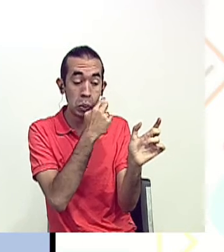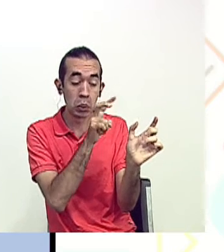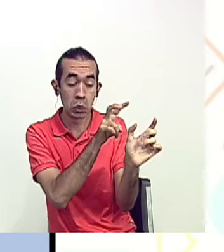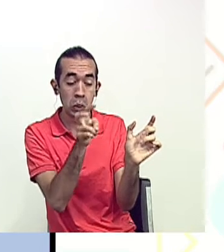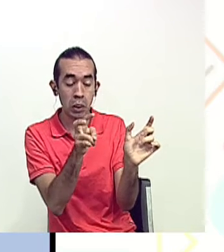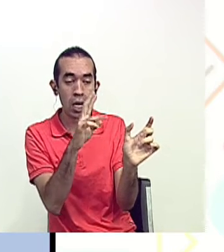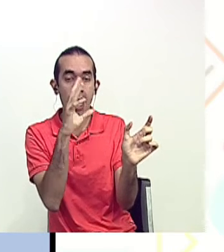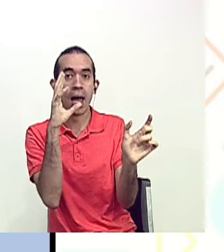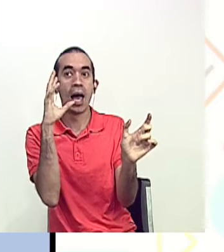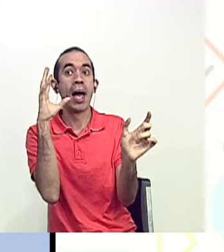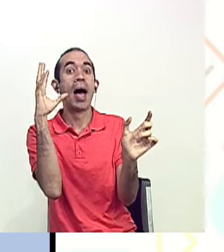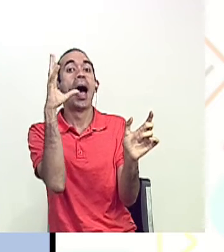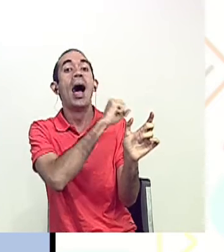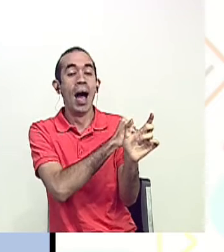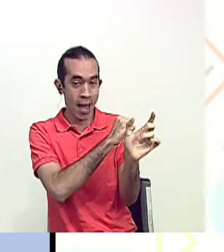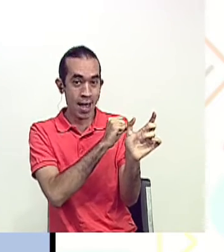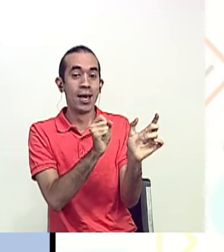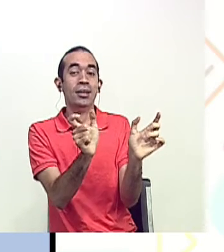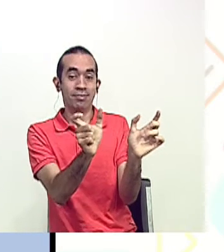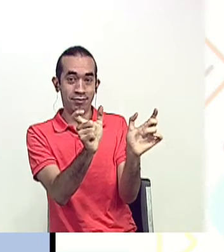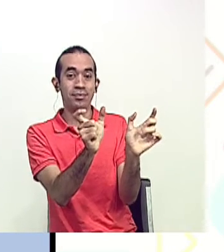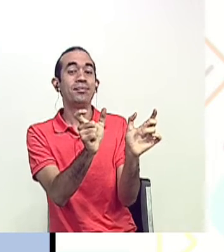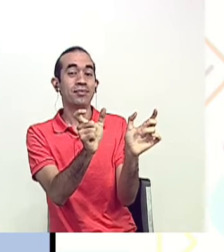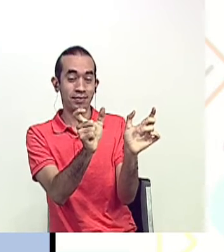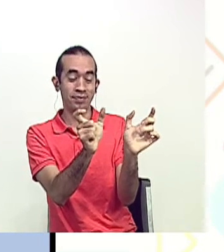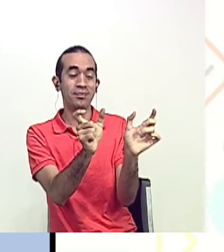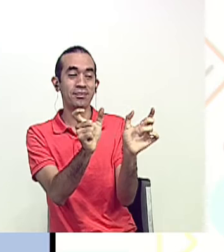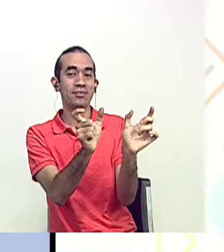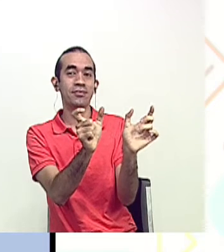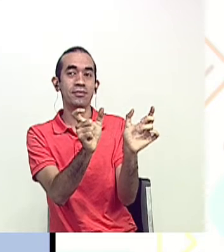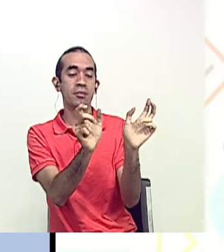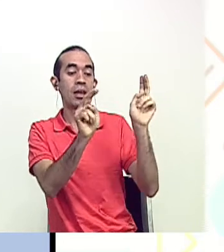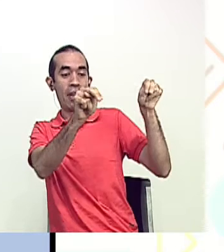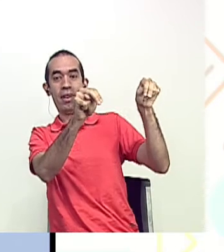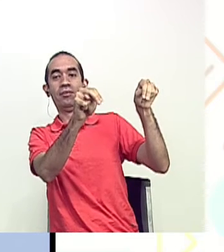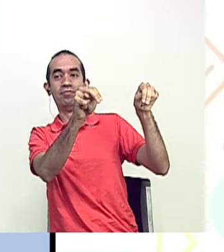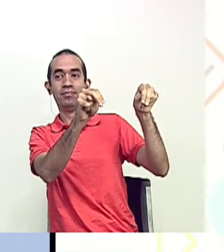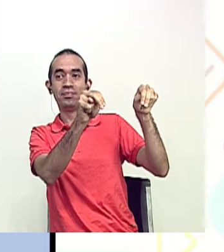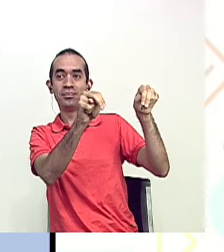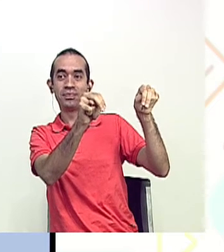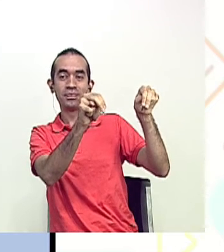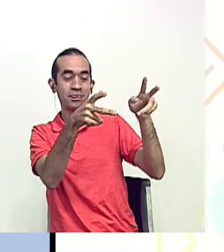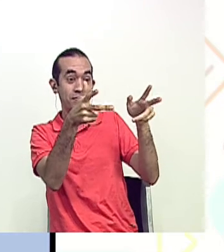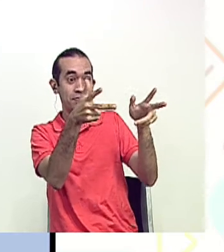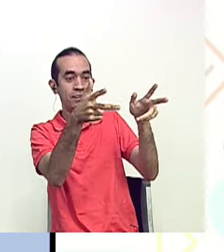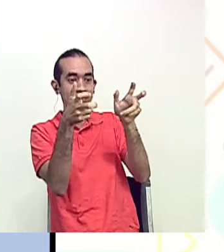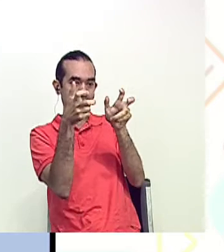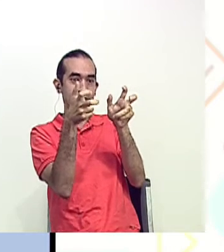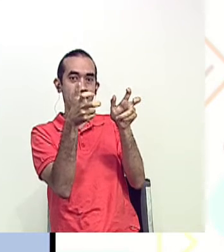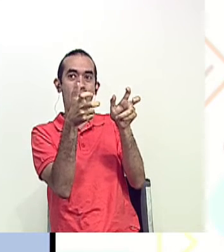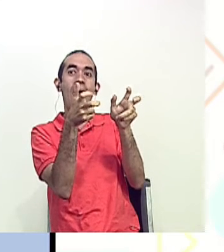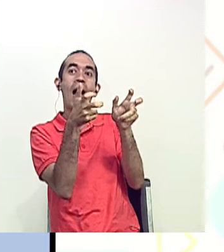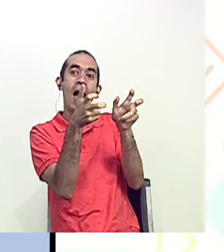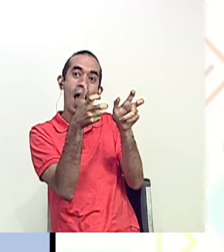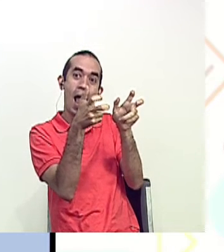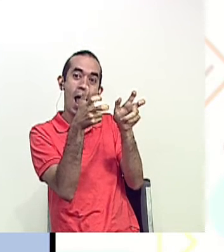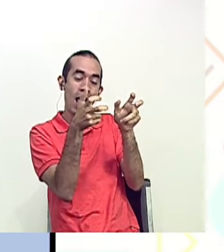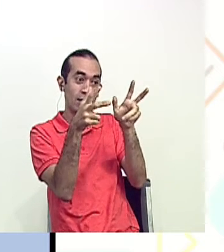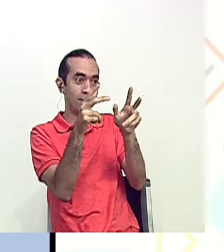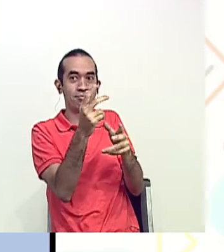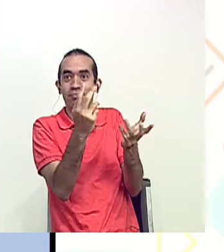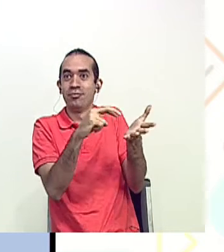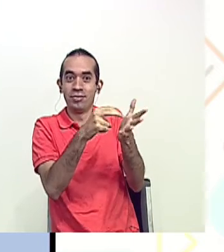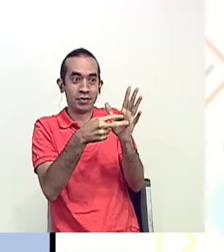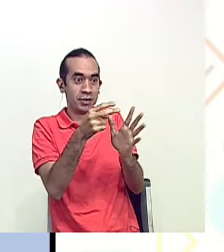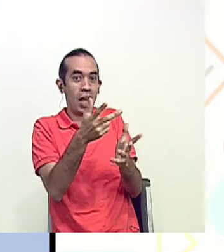y encontramos que ellos tienen en común la n. Entonces, para factorizar dicha